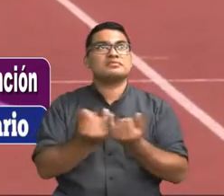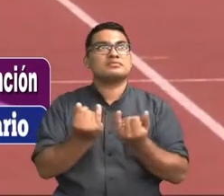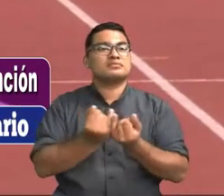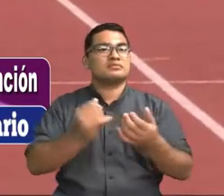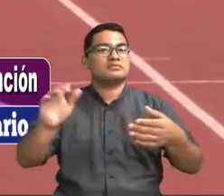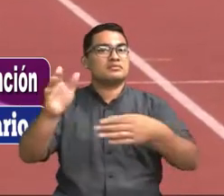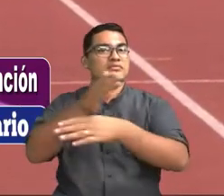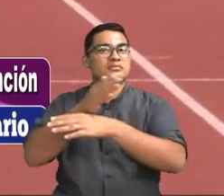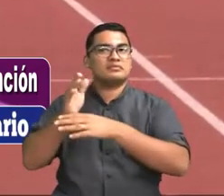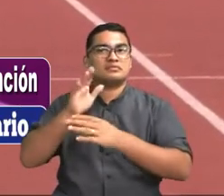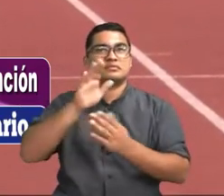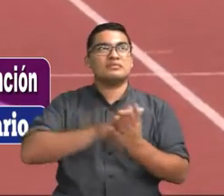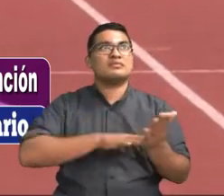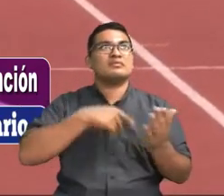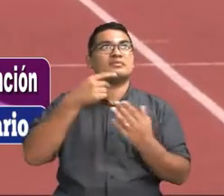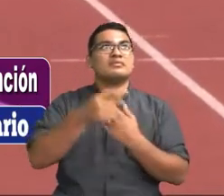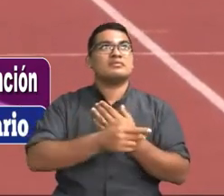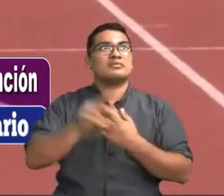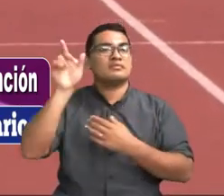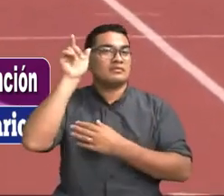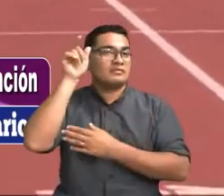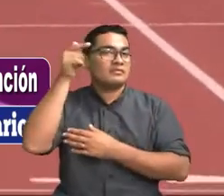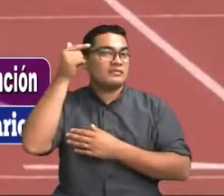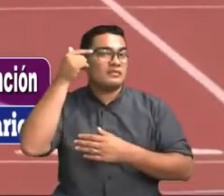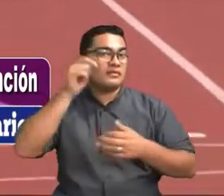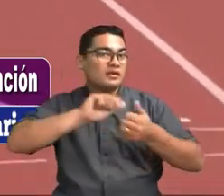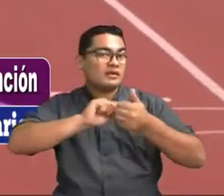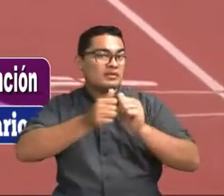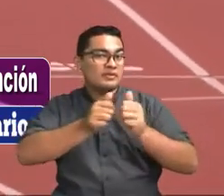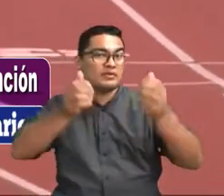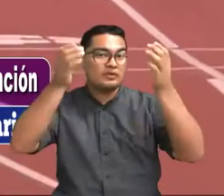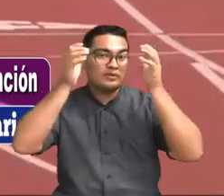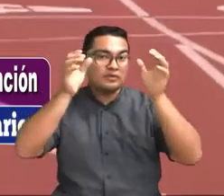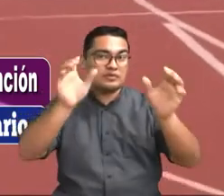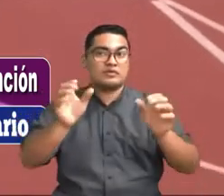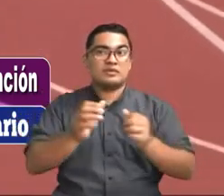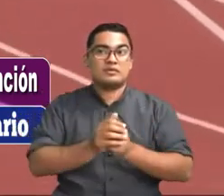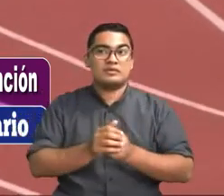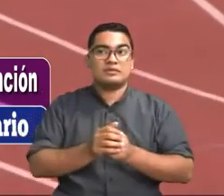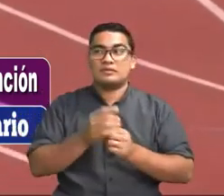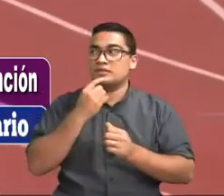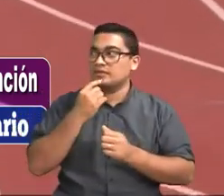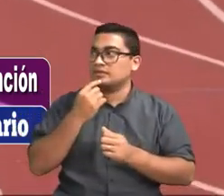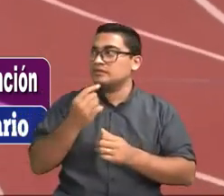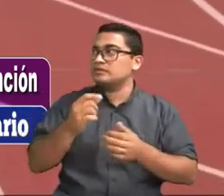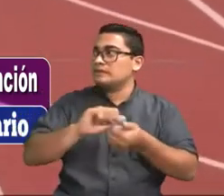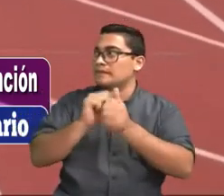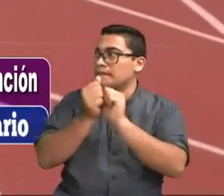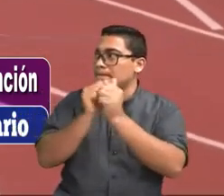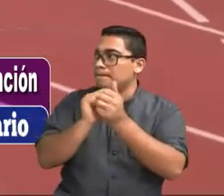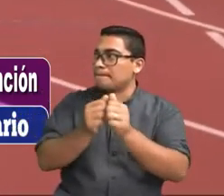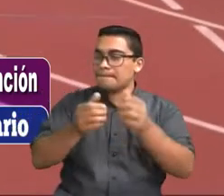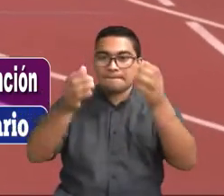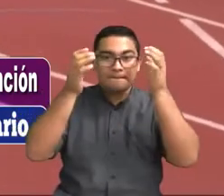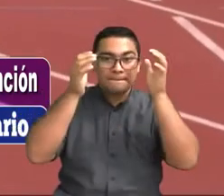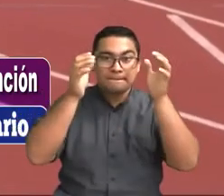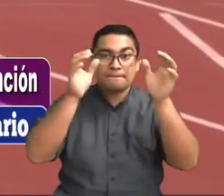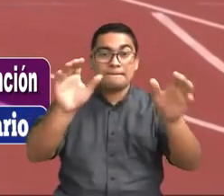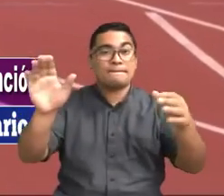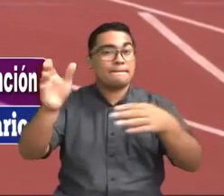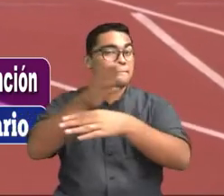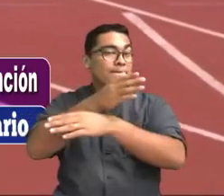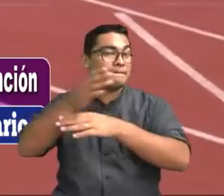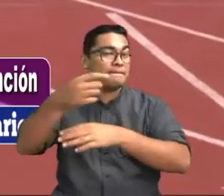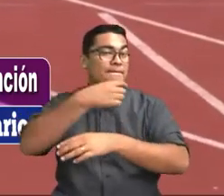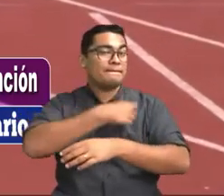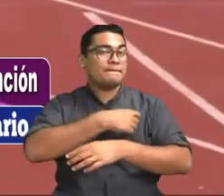programas que trabaja el gobierno, en el deporte, en la cultura, nosotros lo vemos en el deporte, en la cultura. En los centros